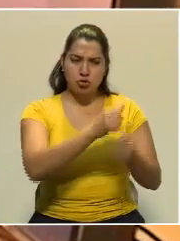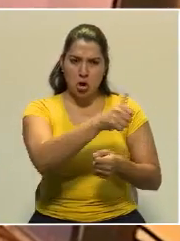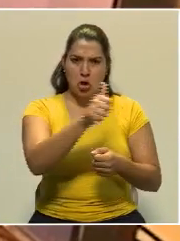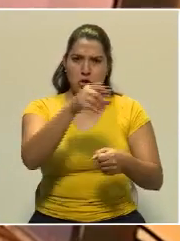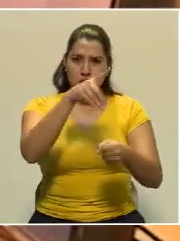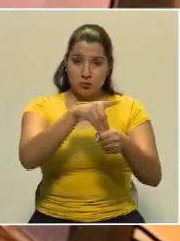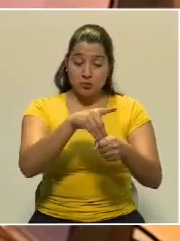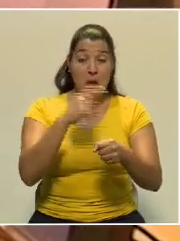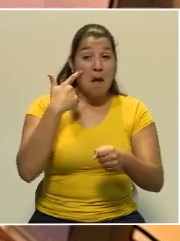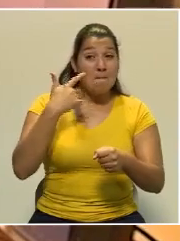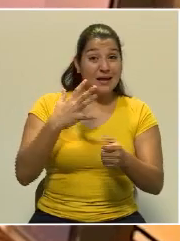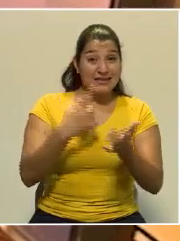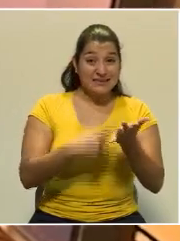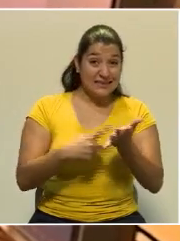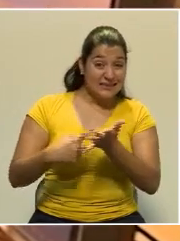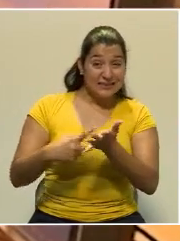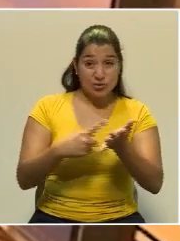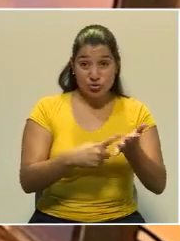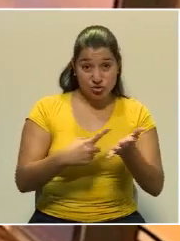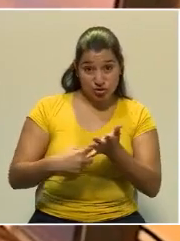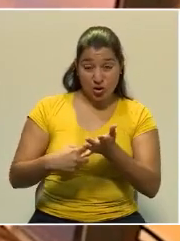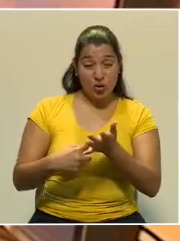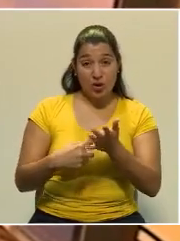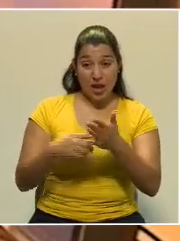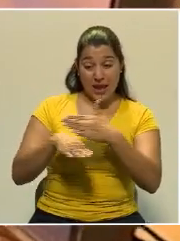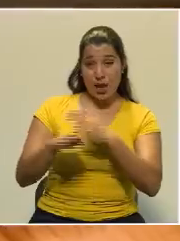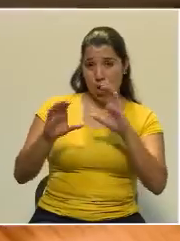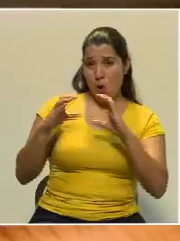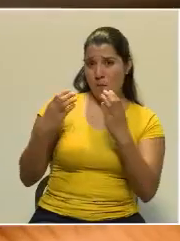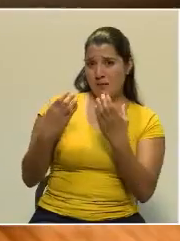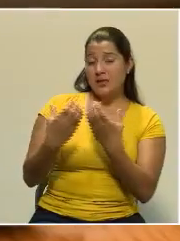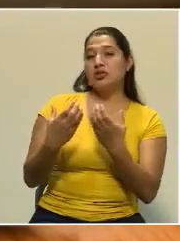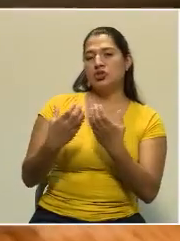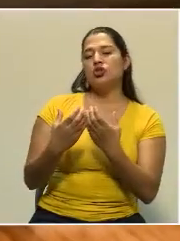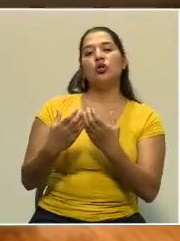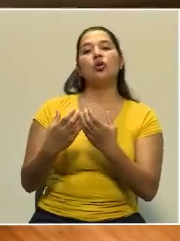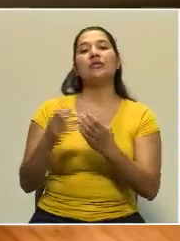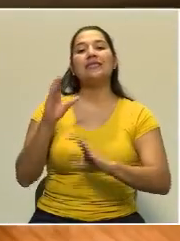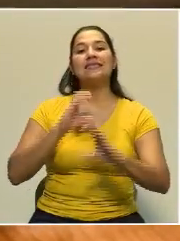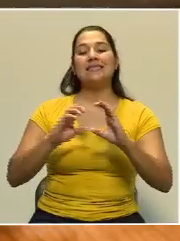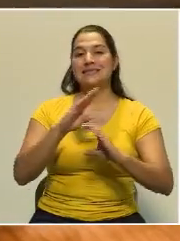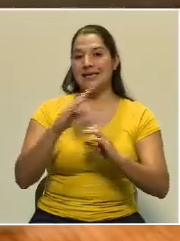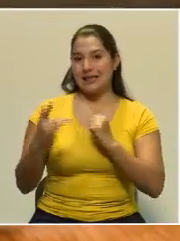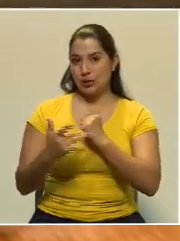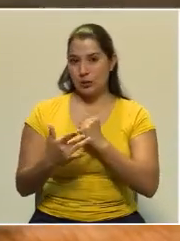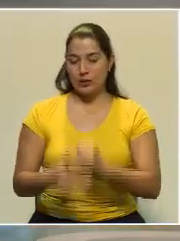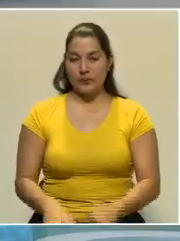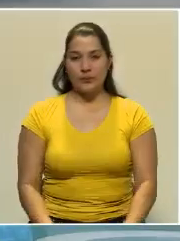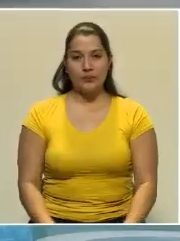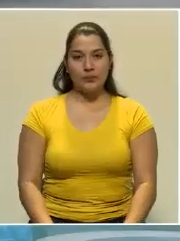la discusión antes de que llegue al plenario legislativo sea asignada a la Comisión de Ciencia y Tecnología.